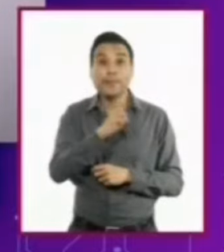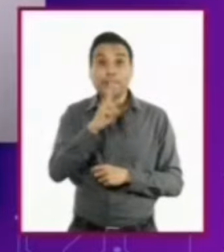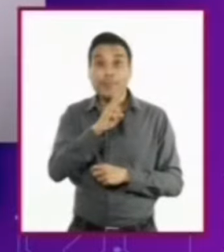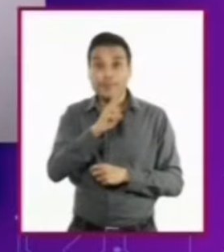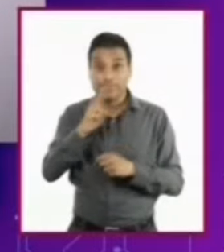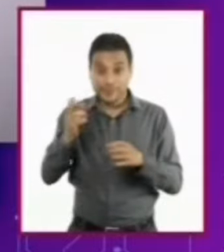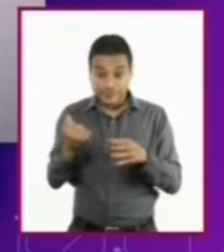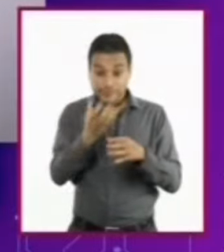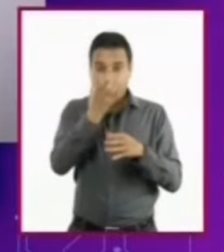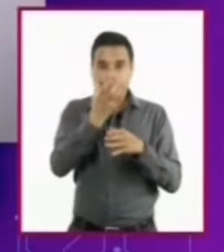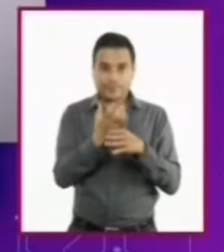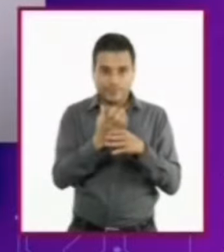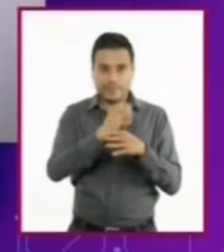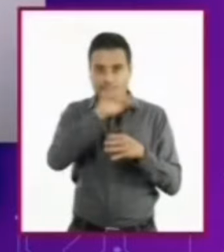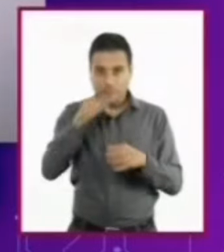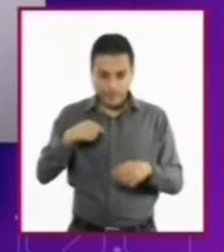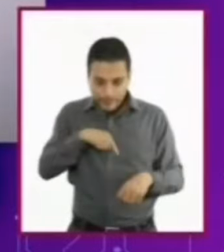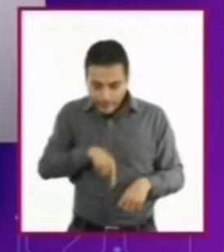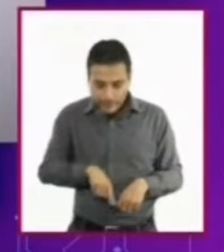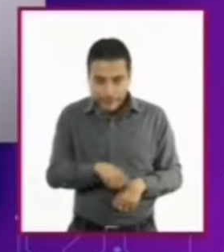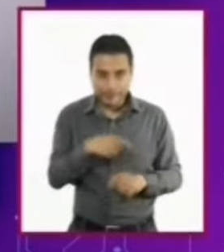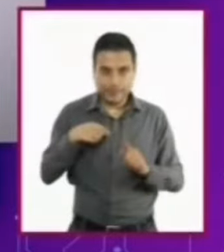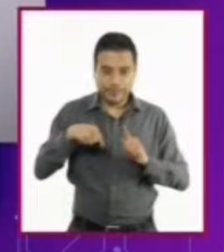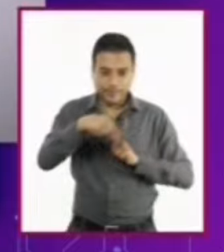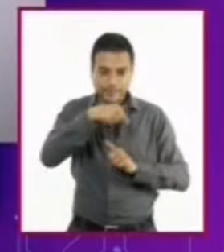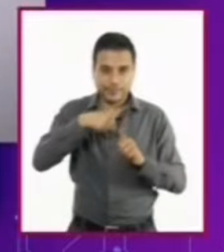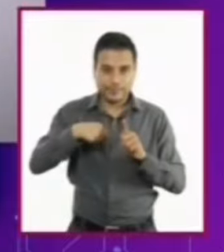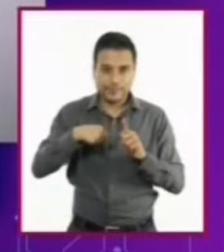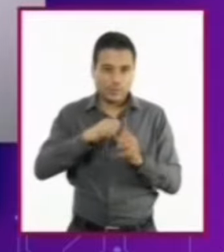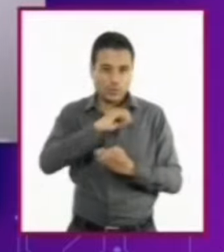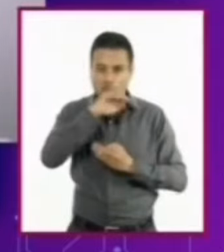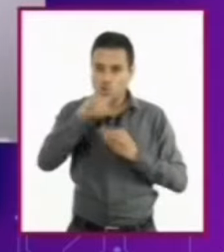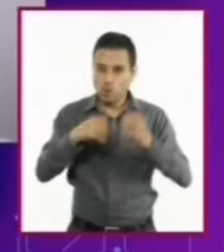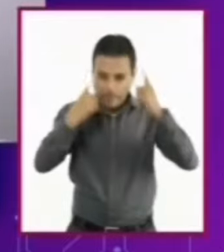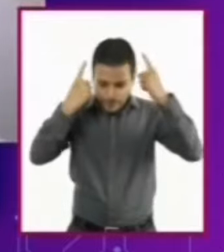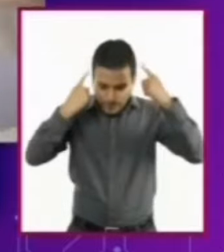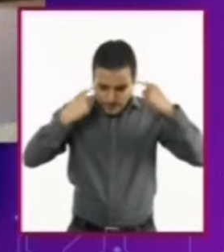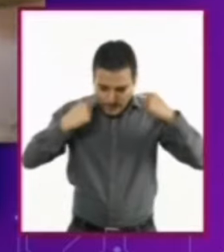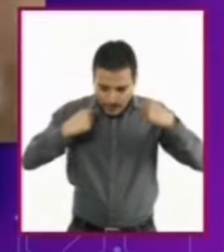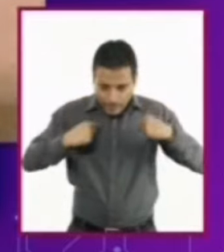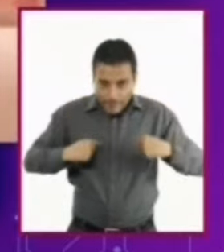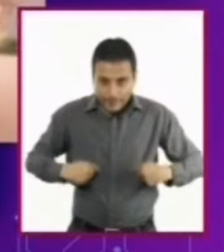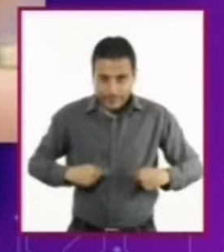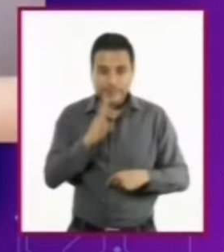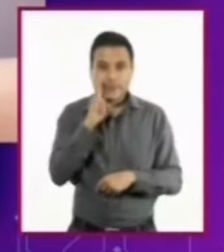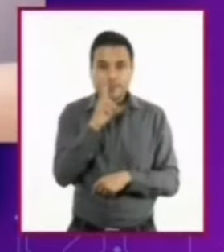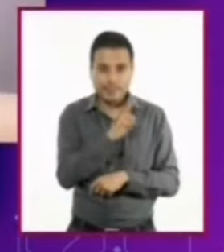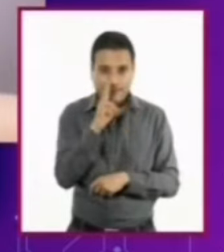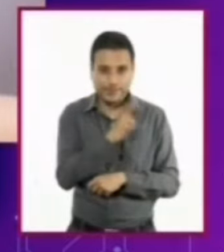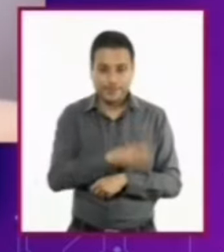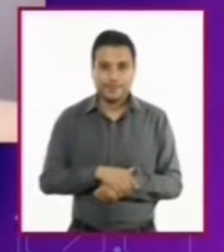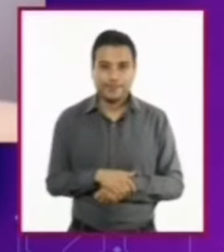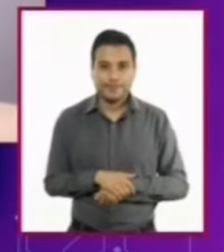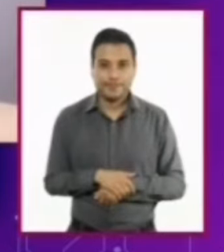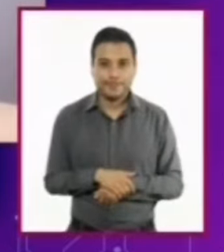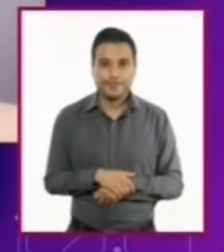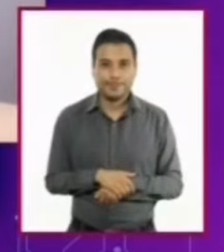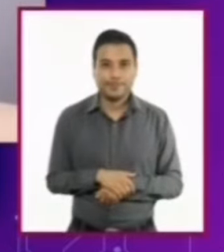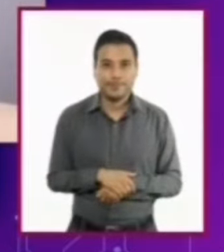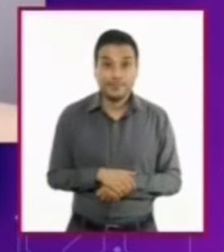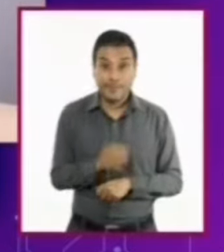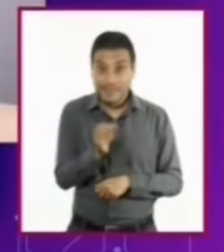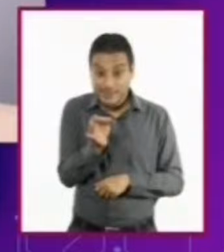los rincones del cuerpo, es decir, a todas y cada una de las células del mismo. Ya dentro de